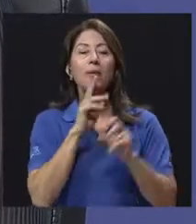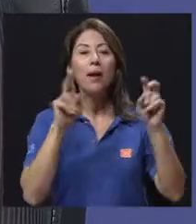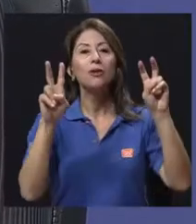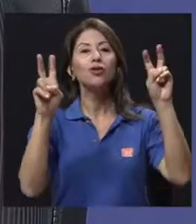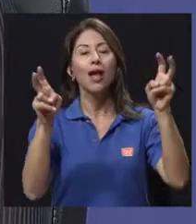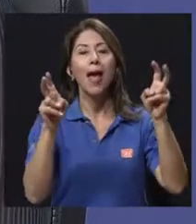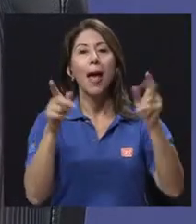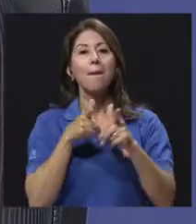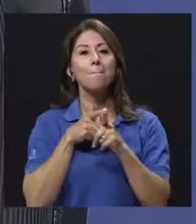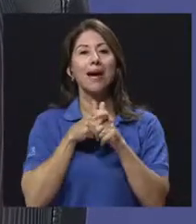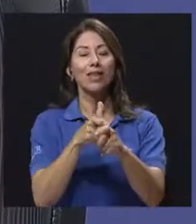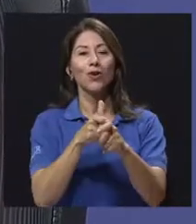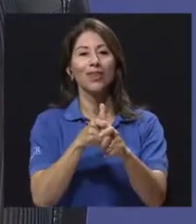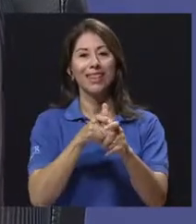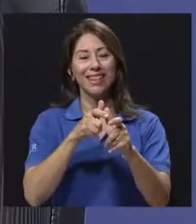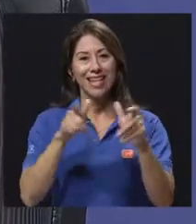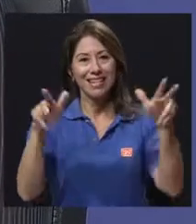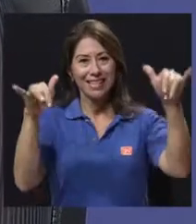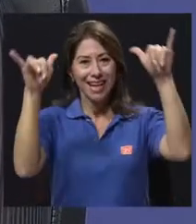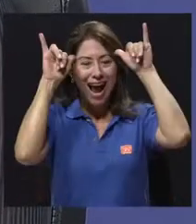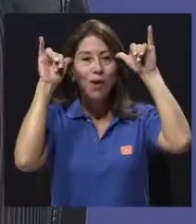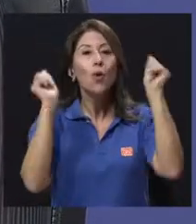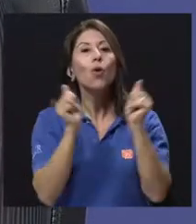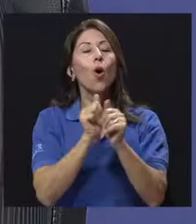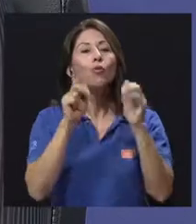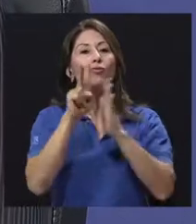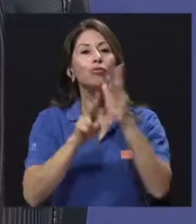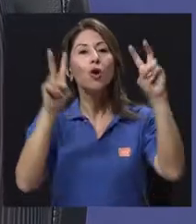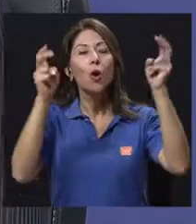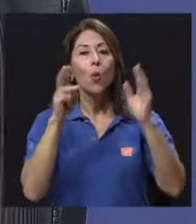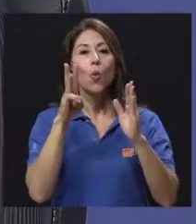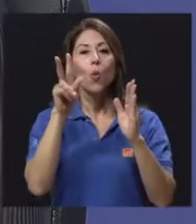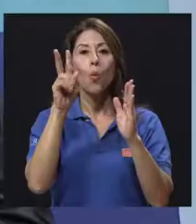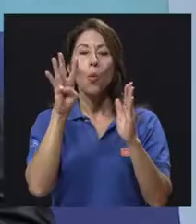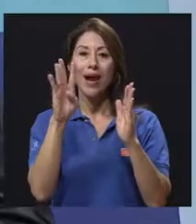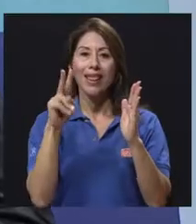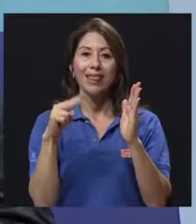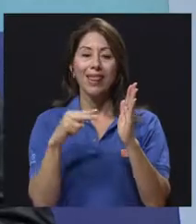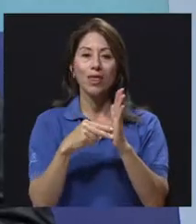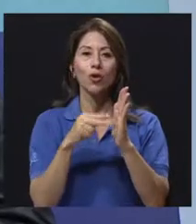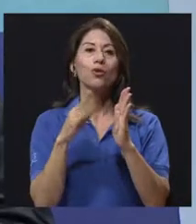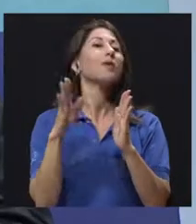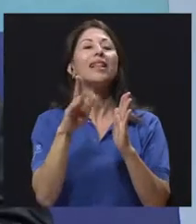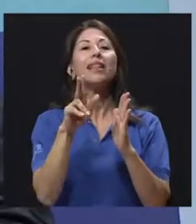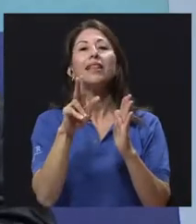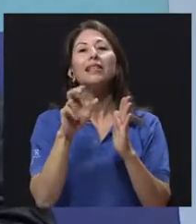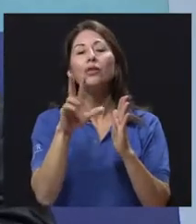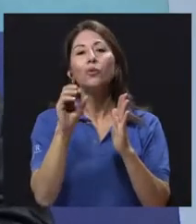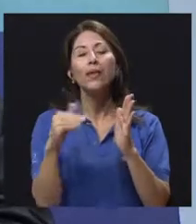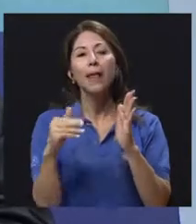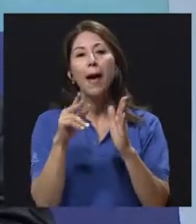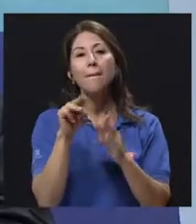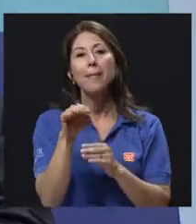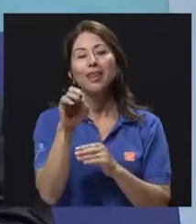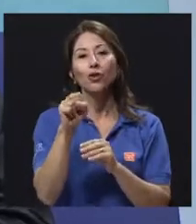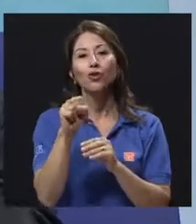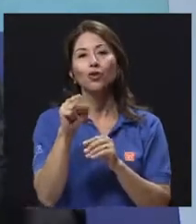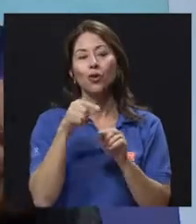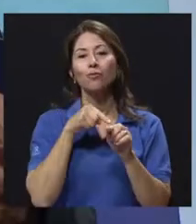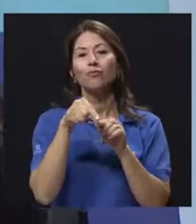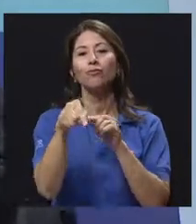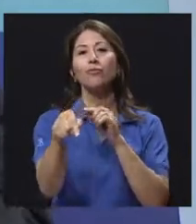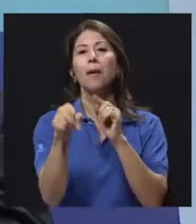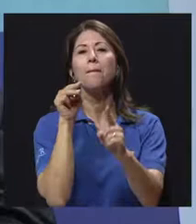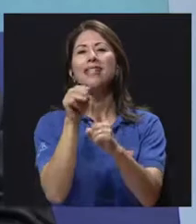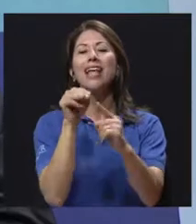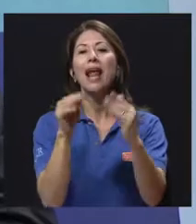Chicago con este documental 42.195 metros más allá de la meta. ¿Qué tal si vemos el tráiler, el avance,